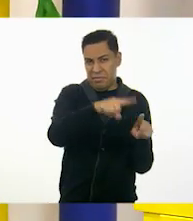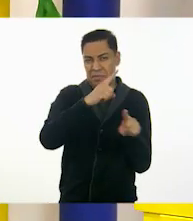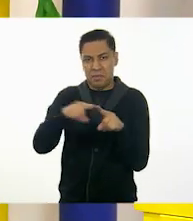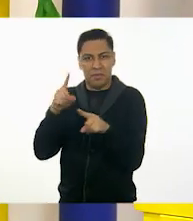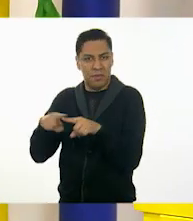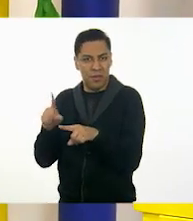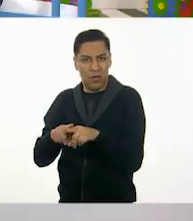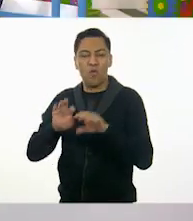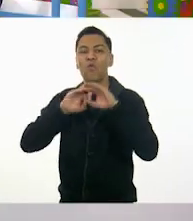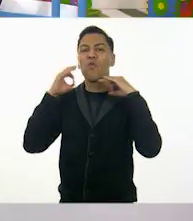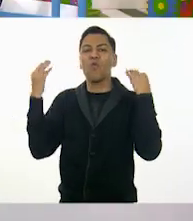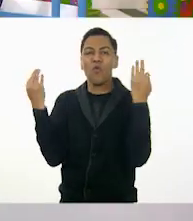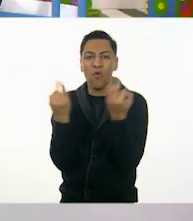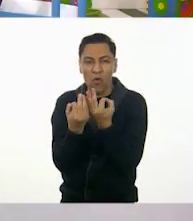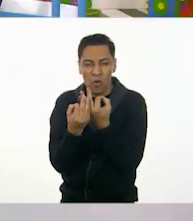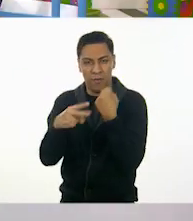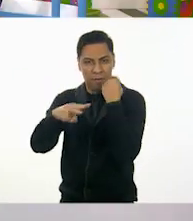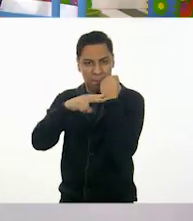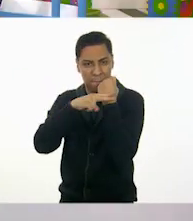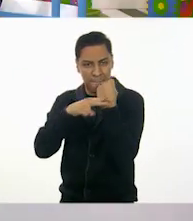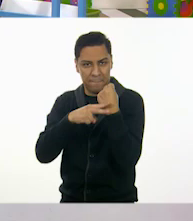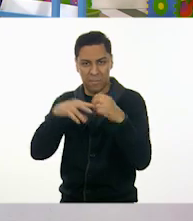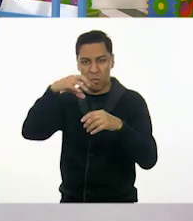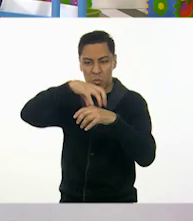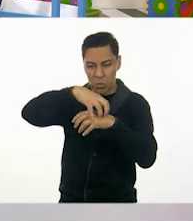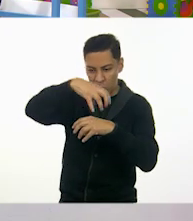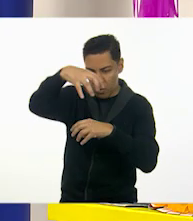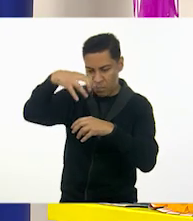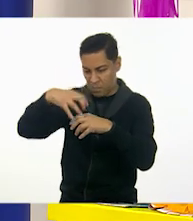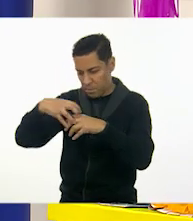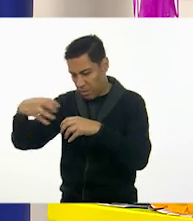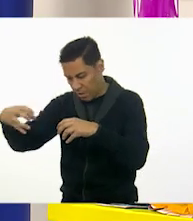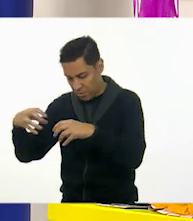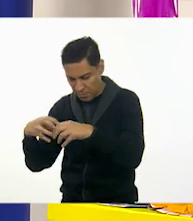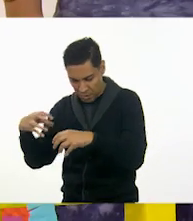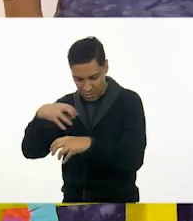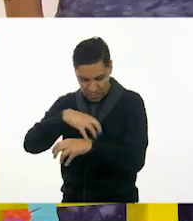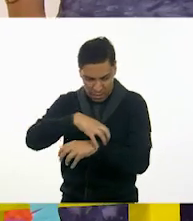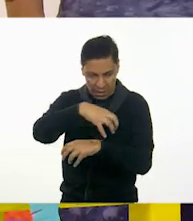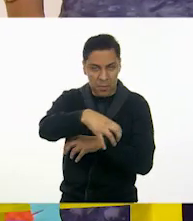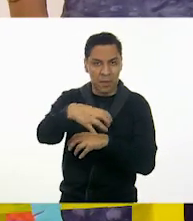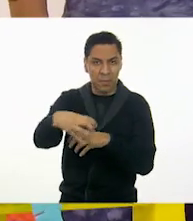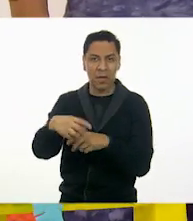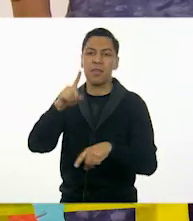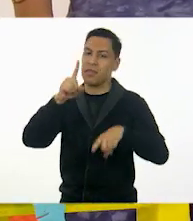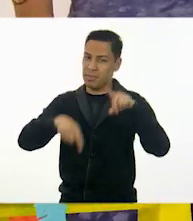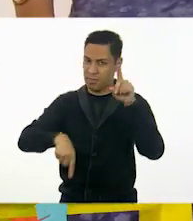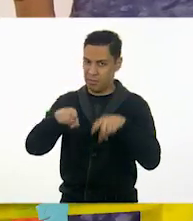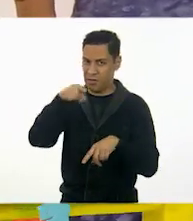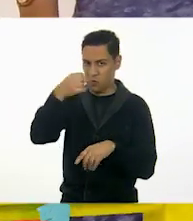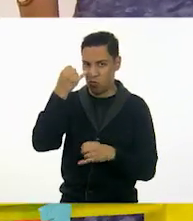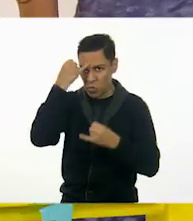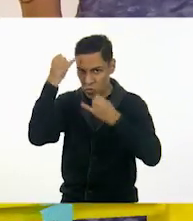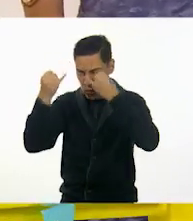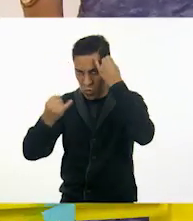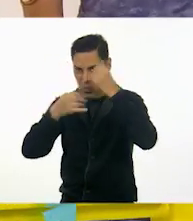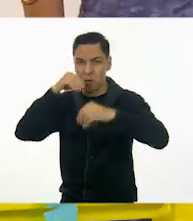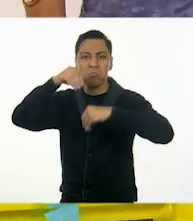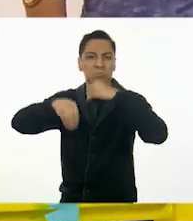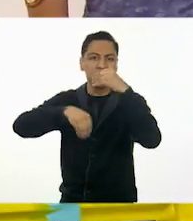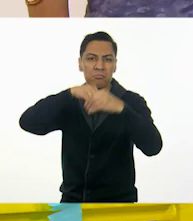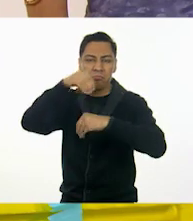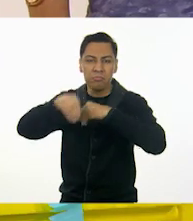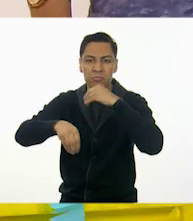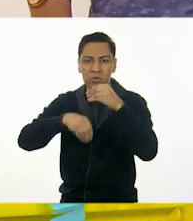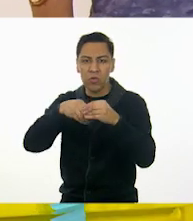forma a los conitos. Y podemos ir armando nuestra piñata. Claro. Y va a depender de la creatividad de cada quien. Si le quiere poner